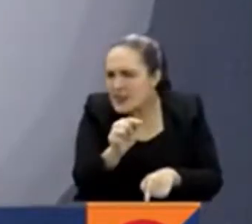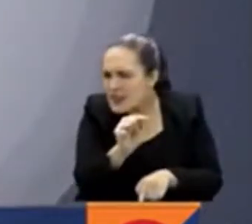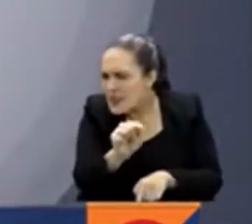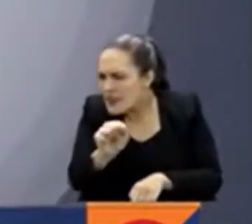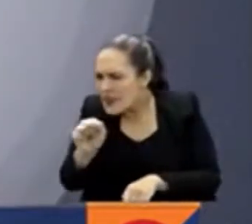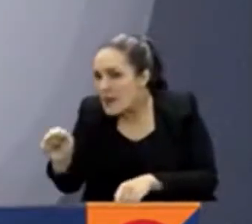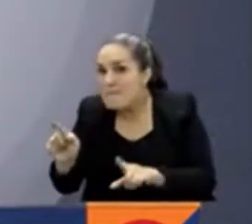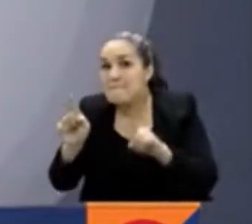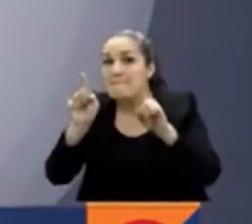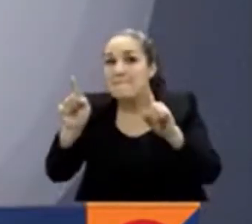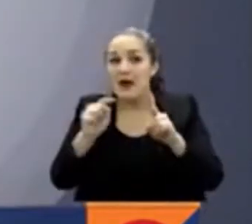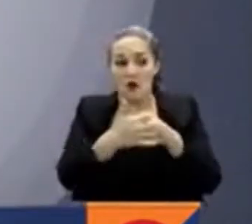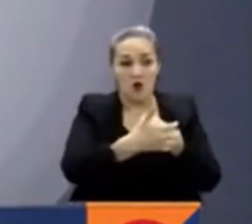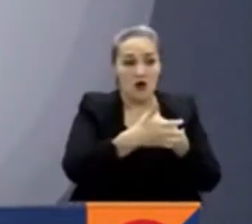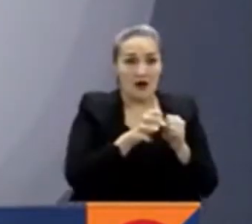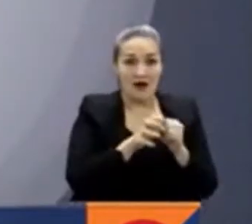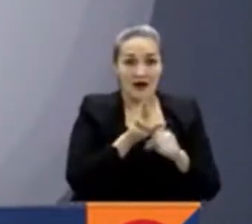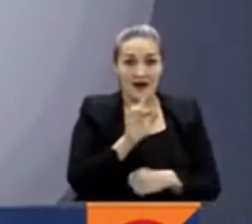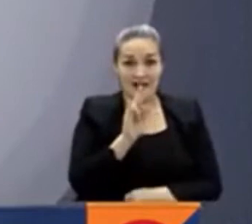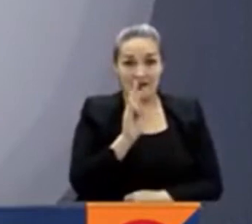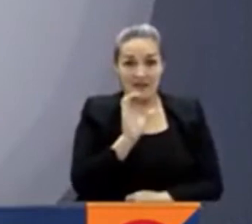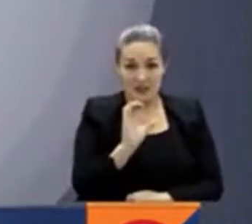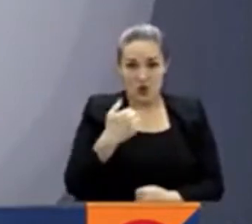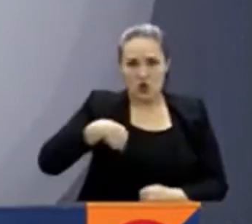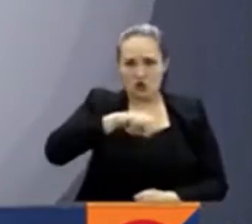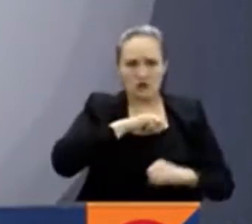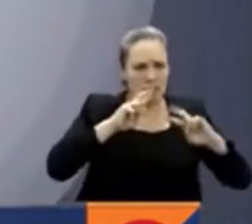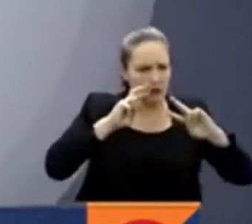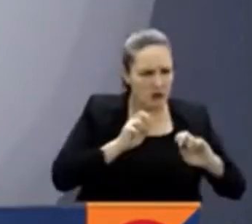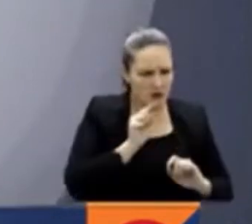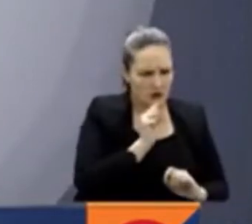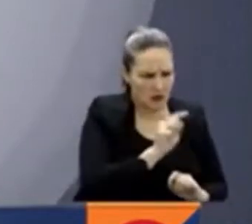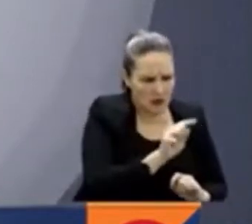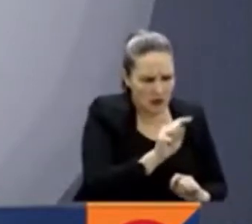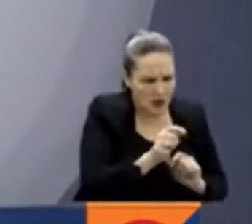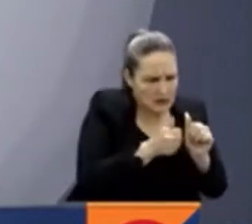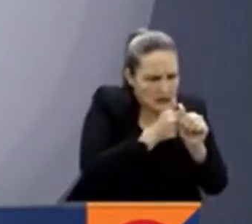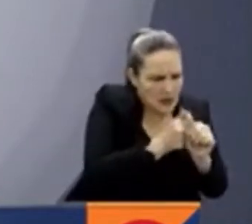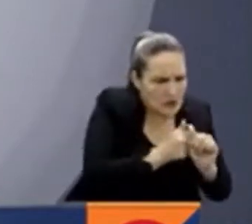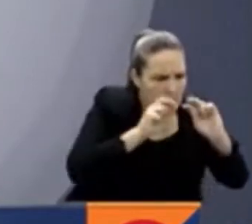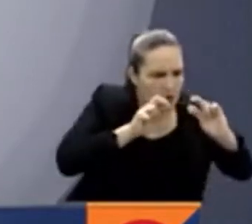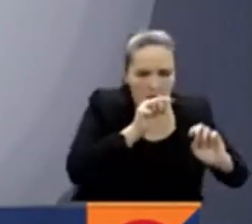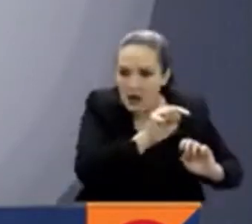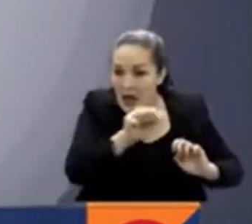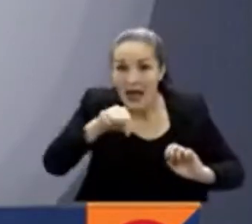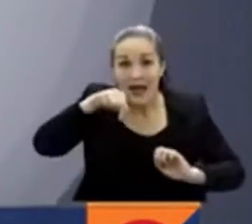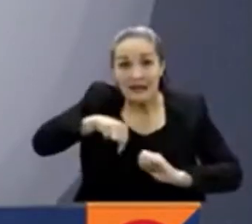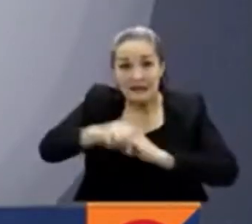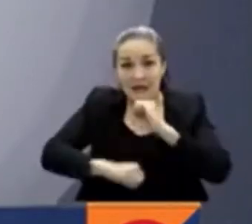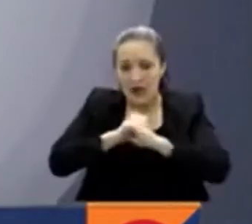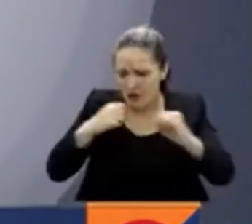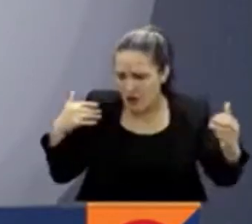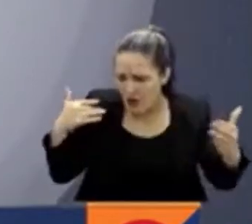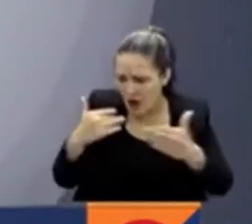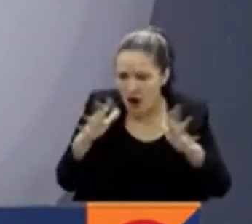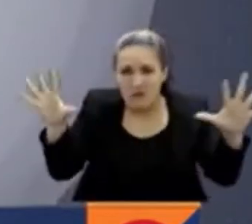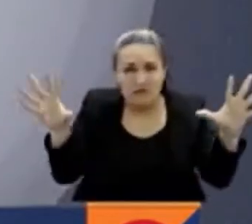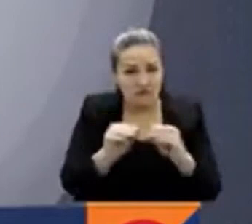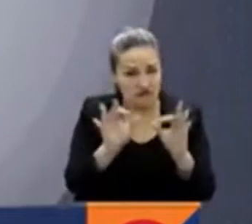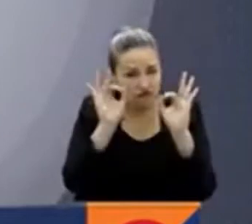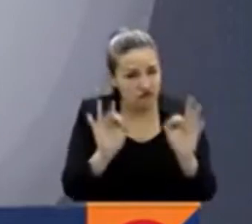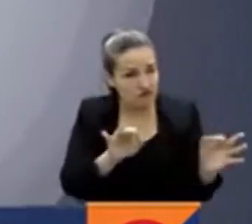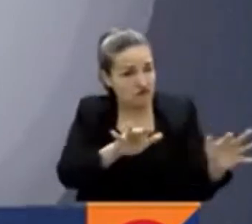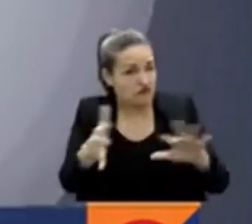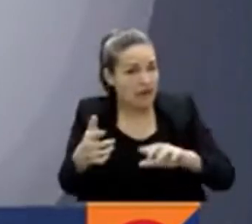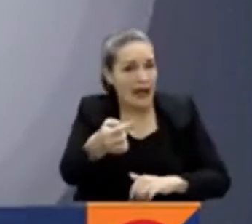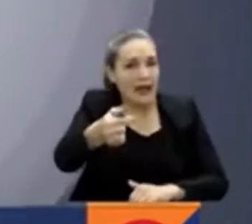de RTVC Noticias especiales y seguimientos que hemos realizado a lo largo de este año son casi